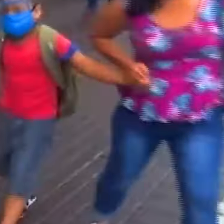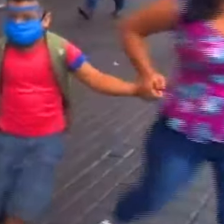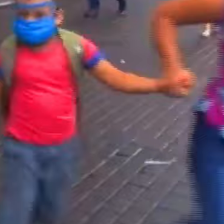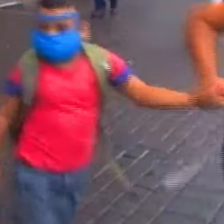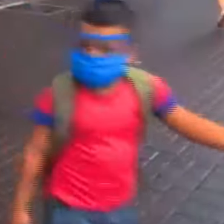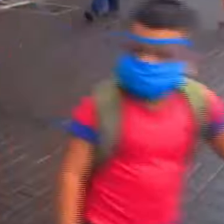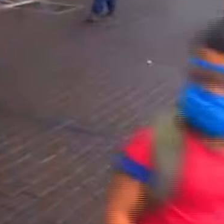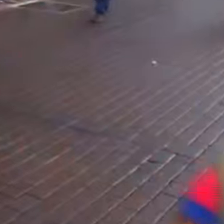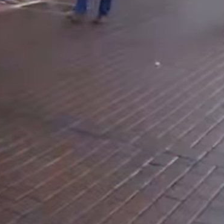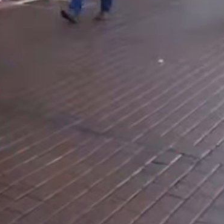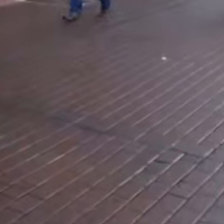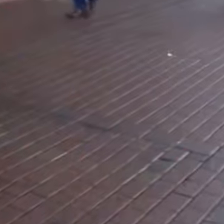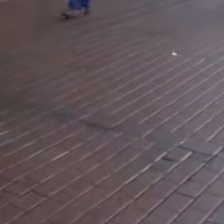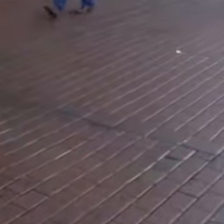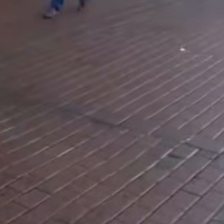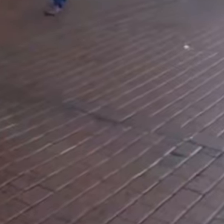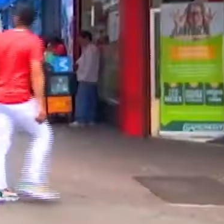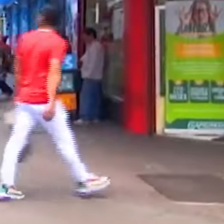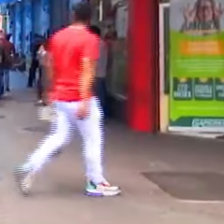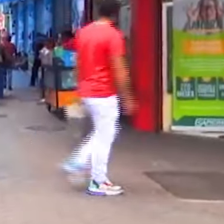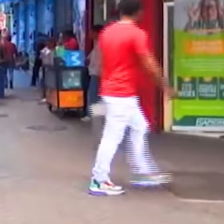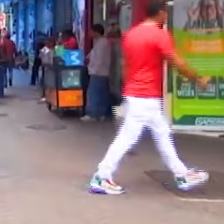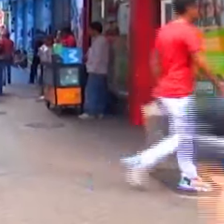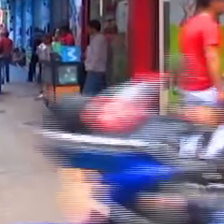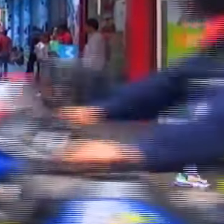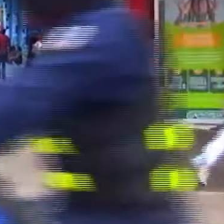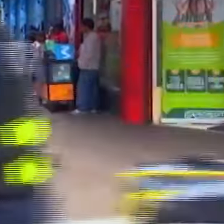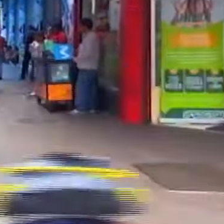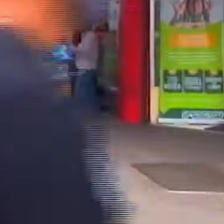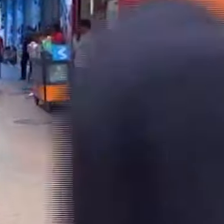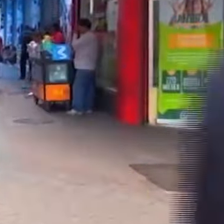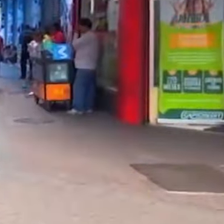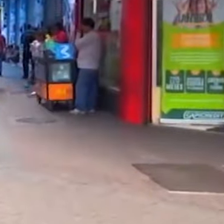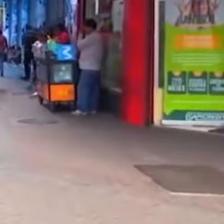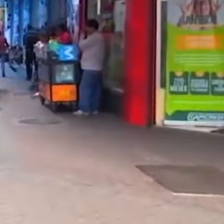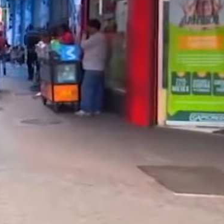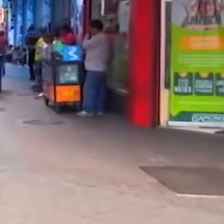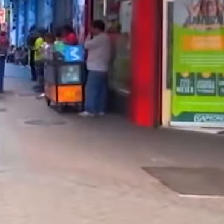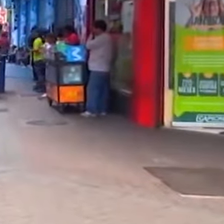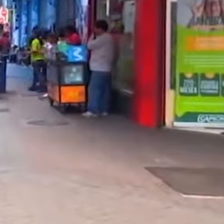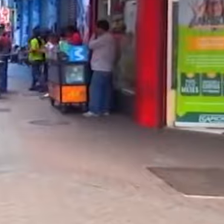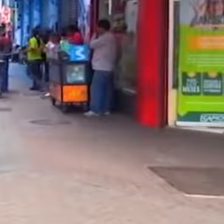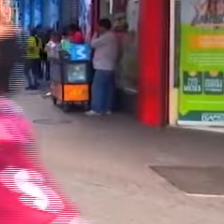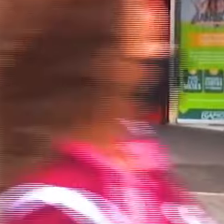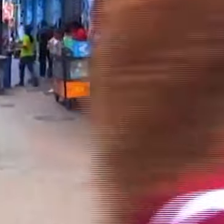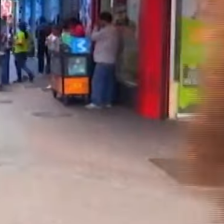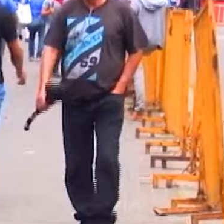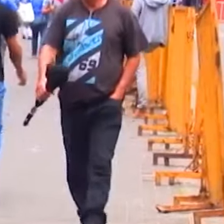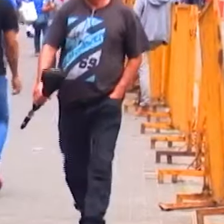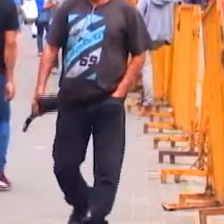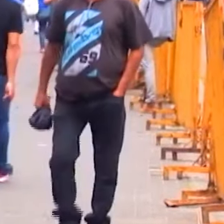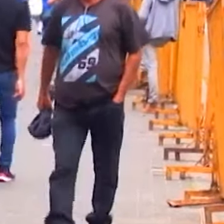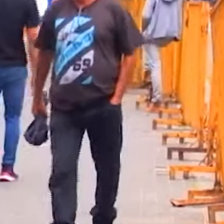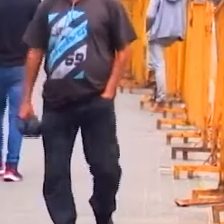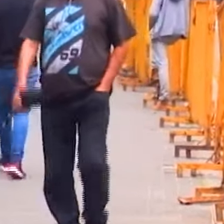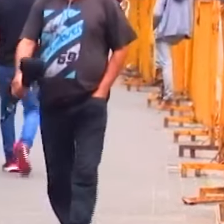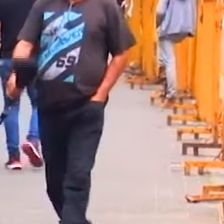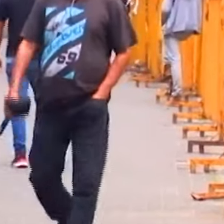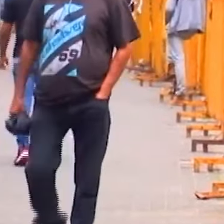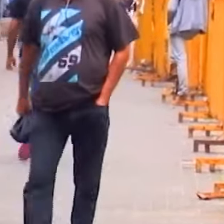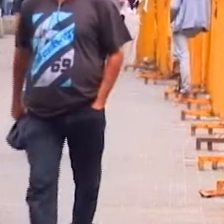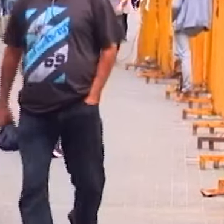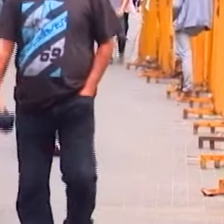ministro de Salud, Daniel Salas, dijo a la población que se debe evitar salir de casa, a menos que sea necesario, y para eso